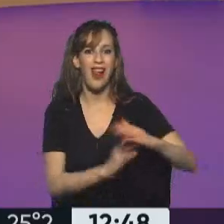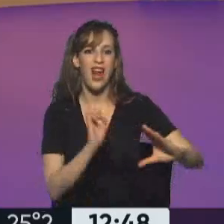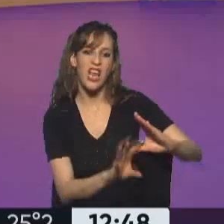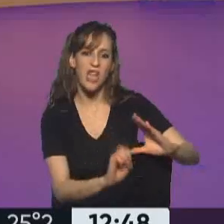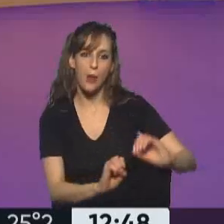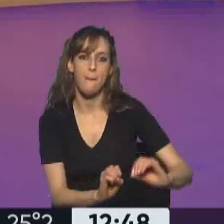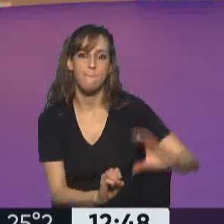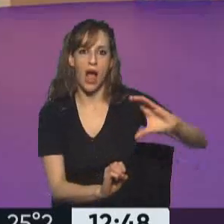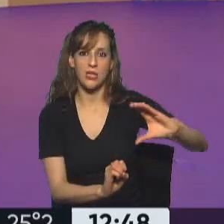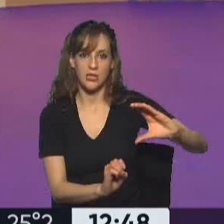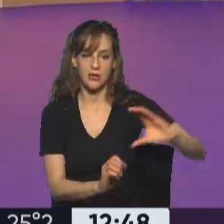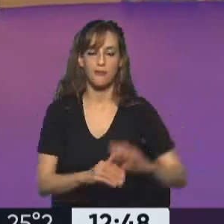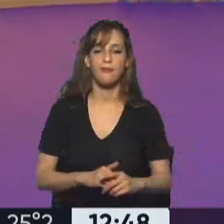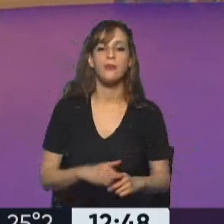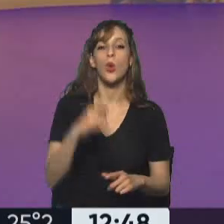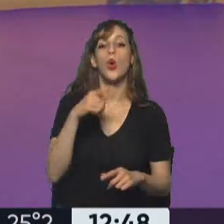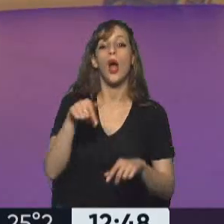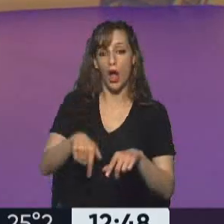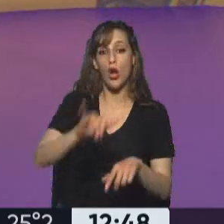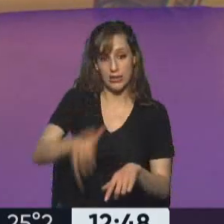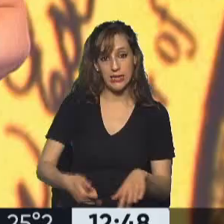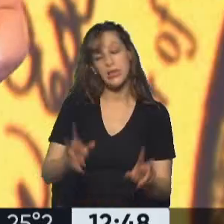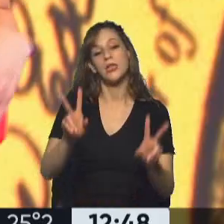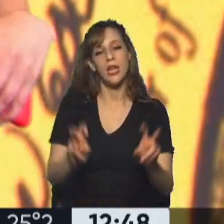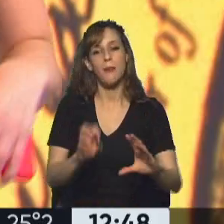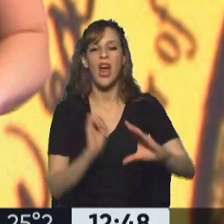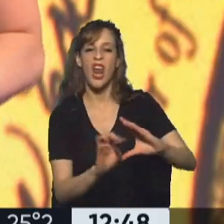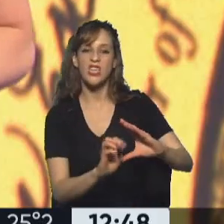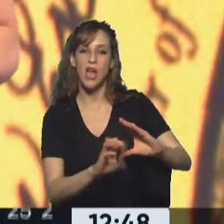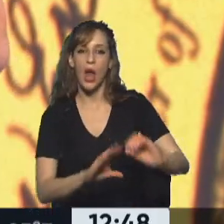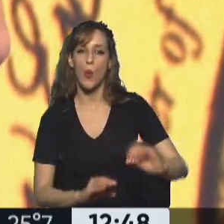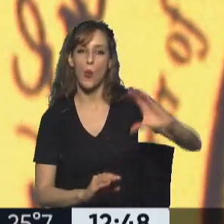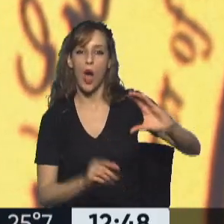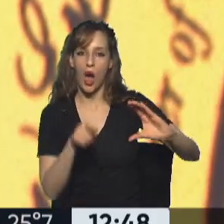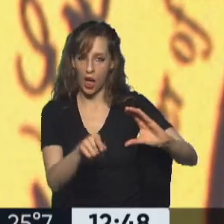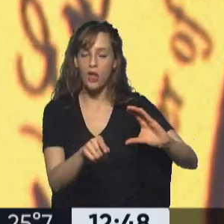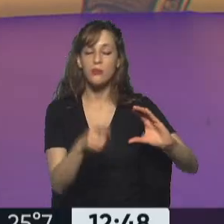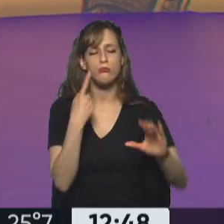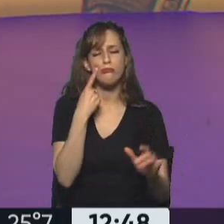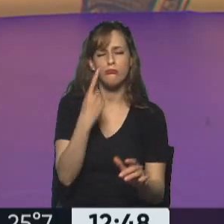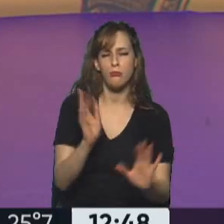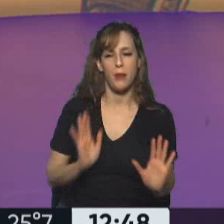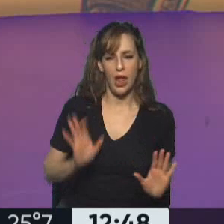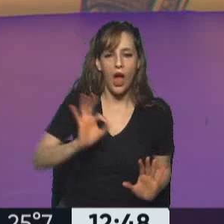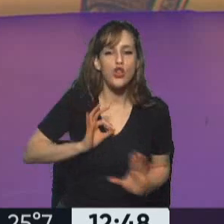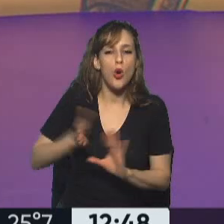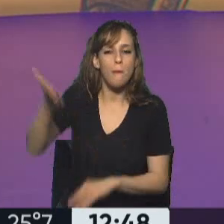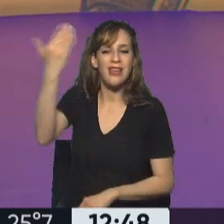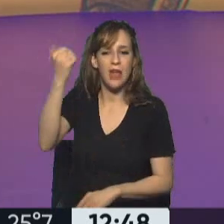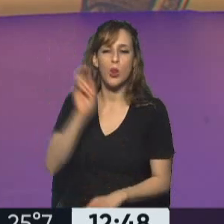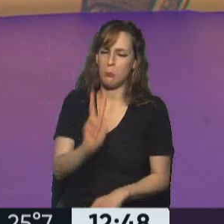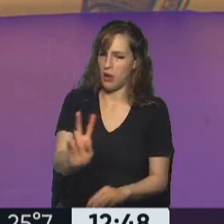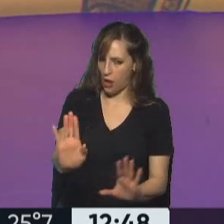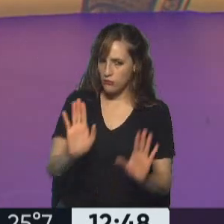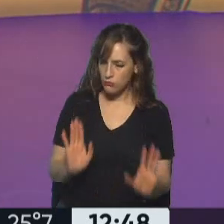y ahora sí vamos a las reservas yo sé que hay datos que nos circulando lo poco bueno miremos el año pasado porque sigo con el año pasado